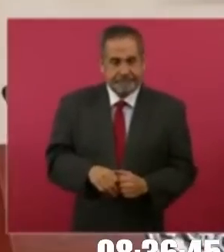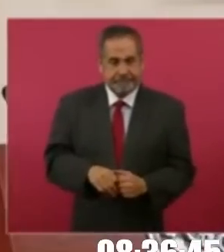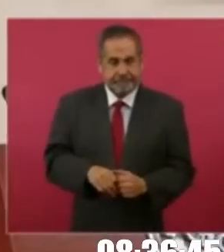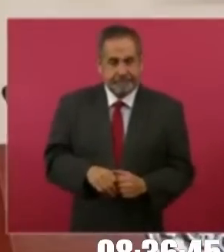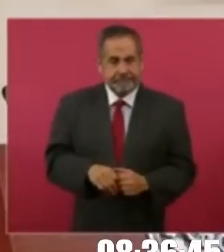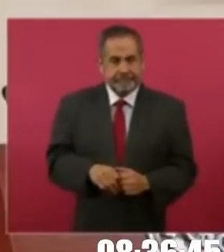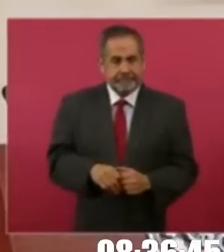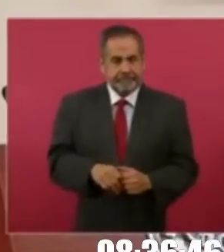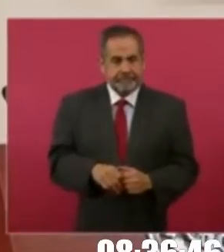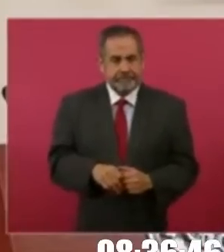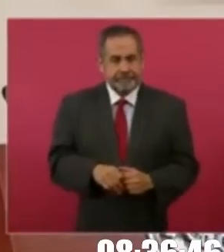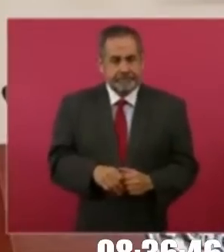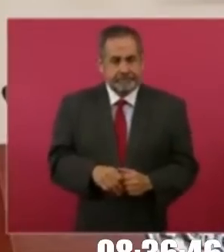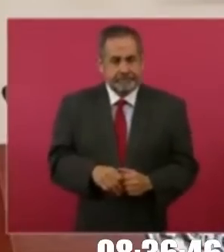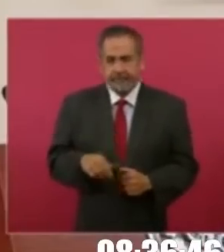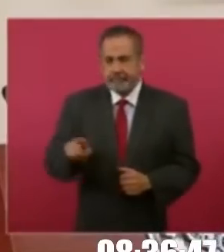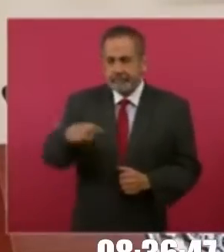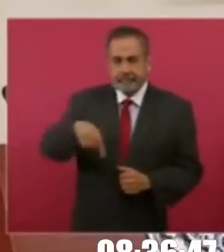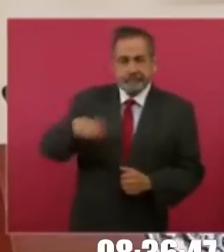que inventan